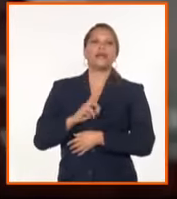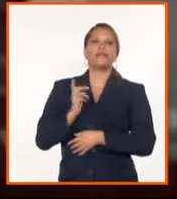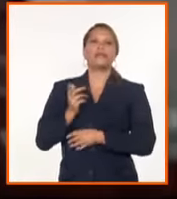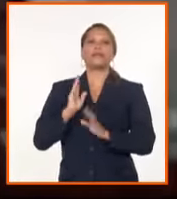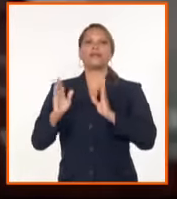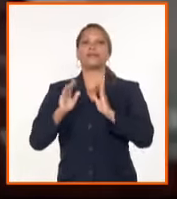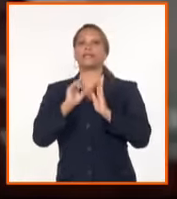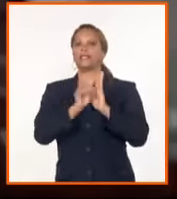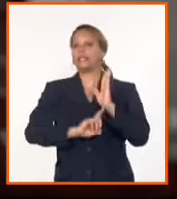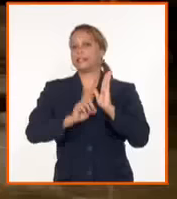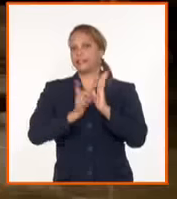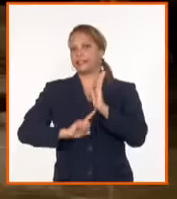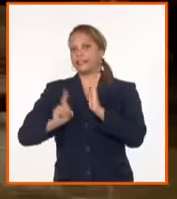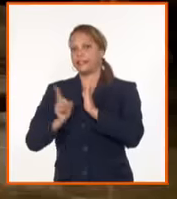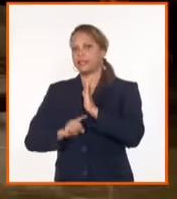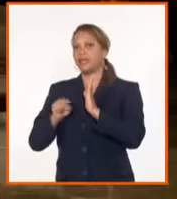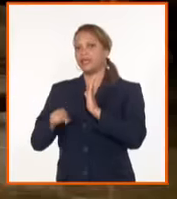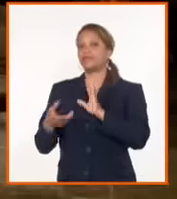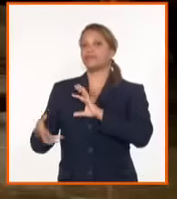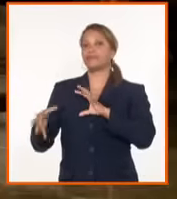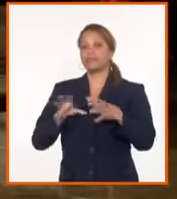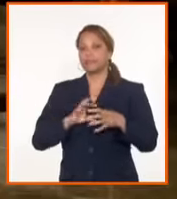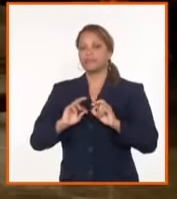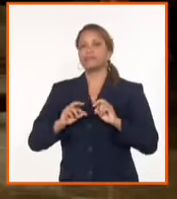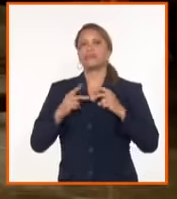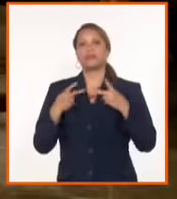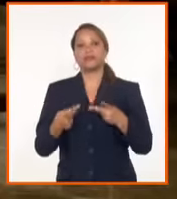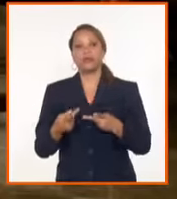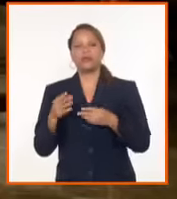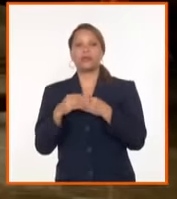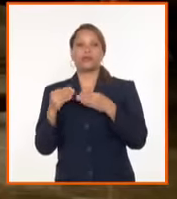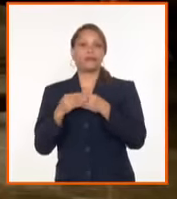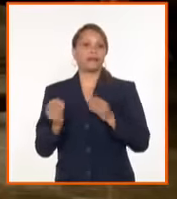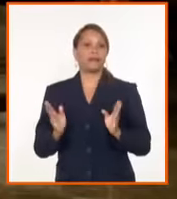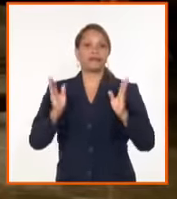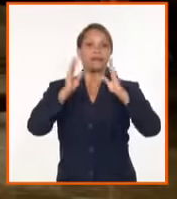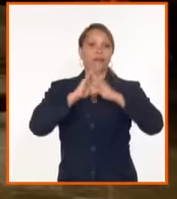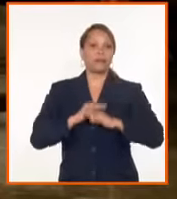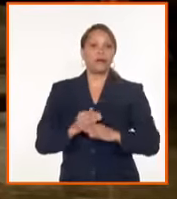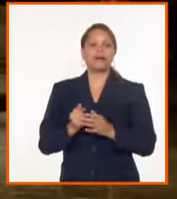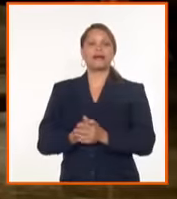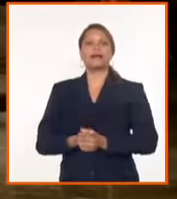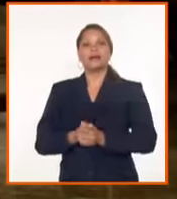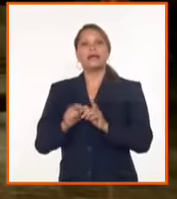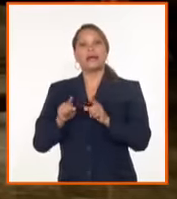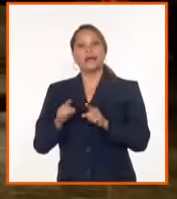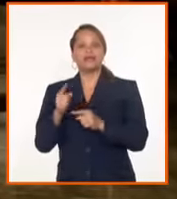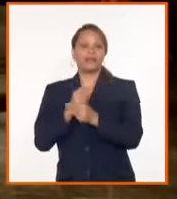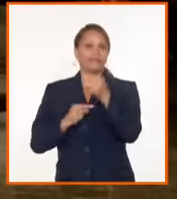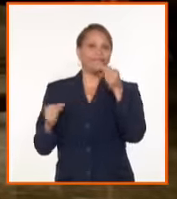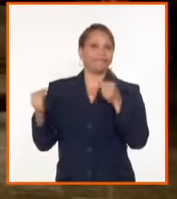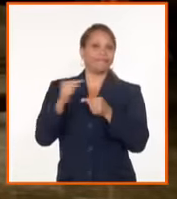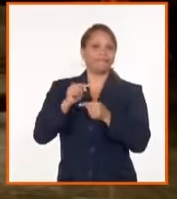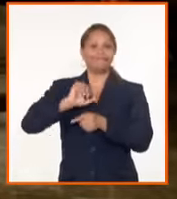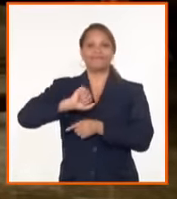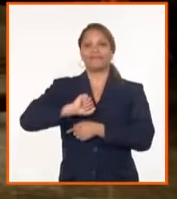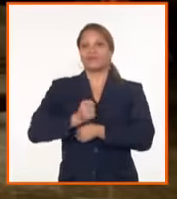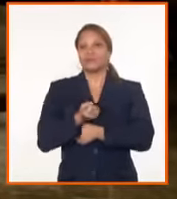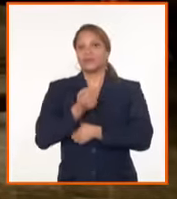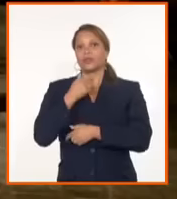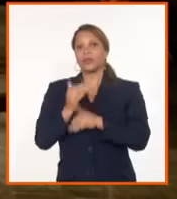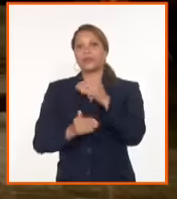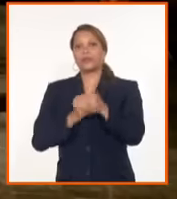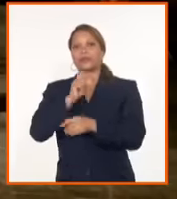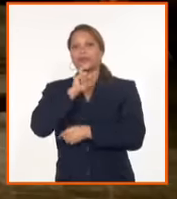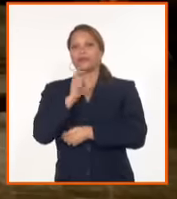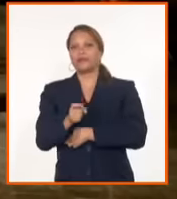energético vuelve a complicarse, la disponibilidad de divisas ha ralentizado otra vez los procesos, se